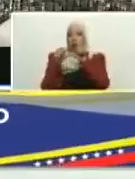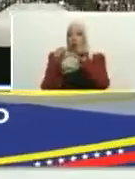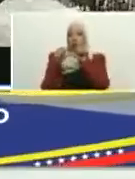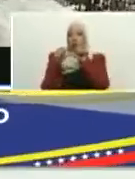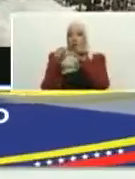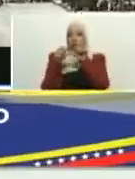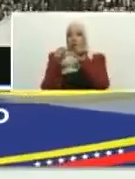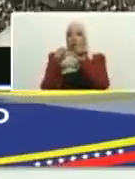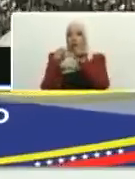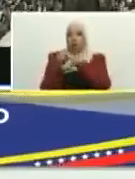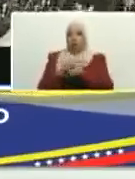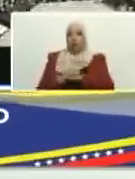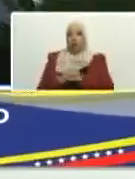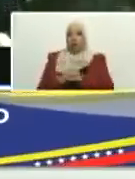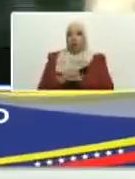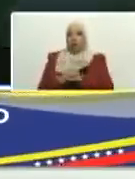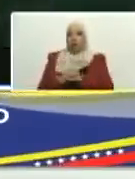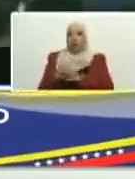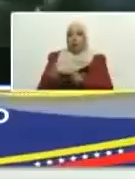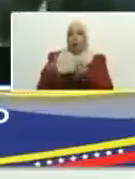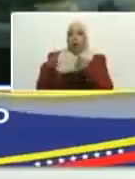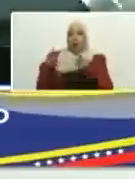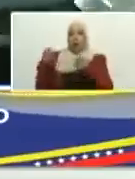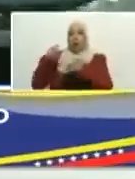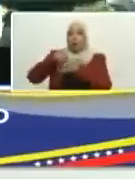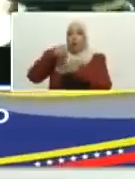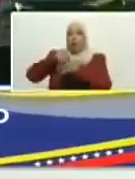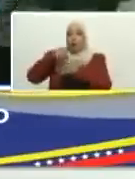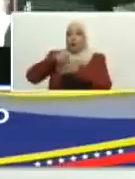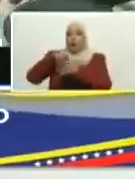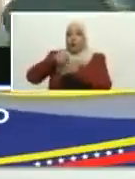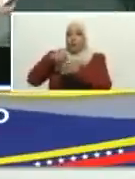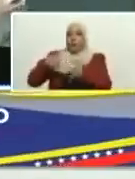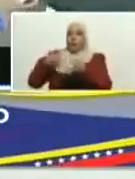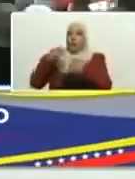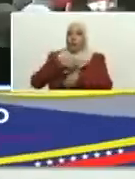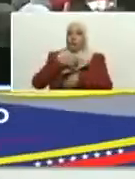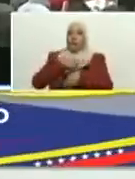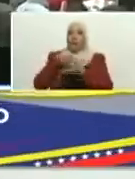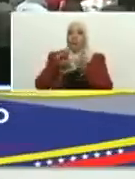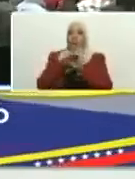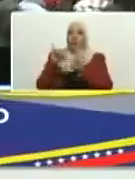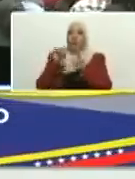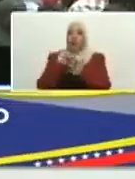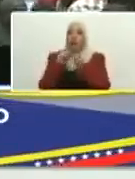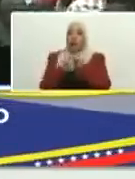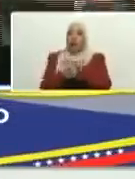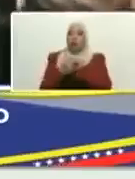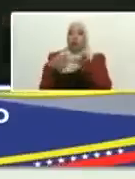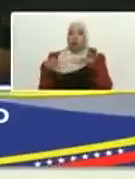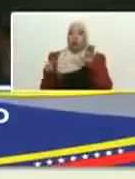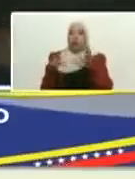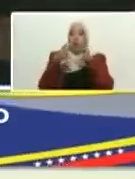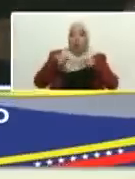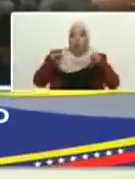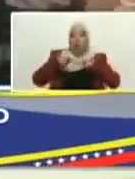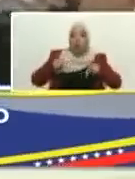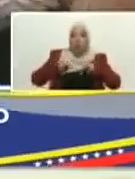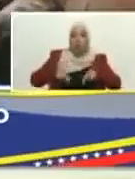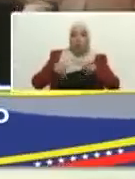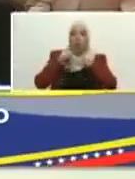le tocó encabezar el triunfo electoral de la constituyente, de la relegitimación de los